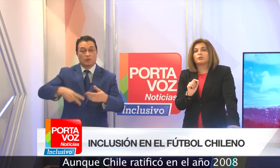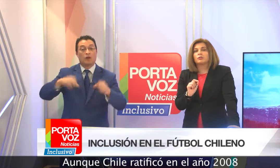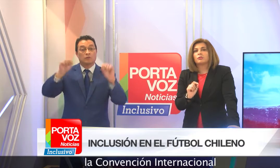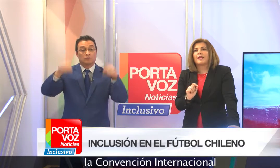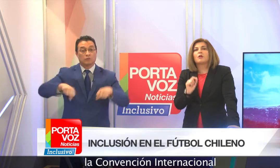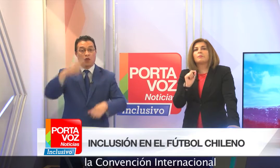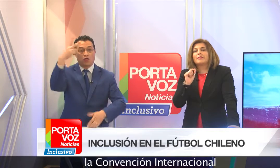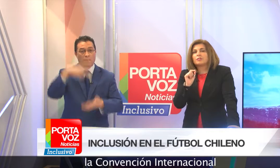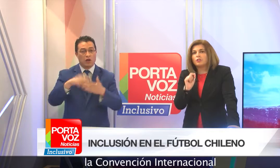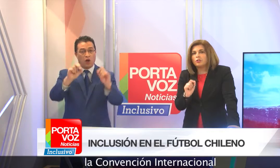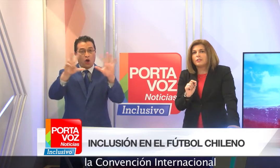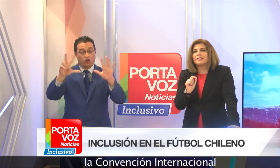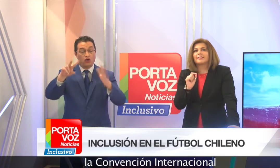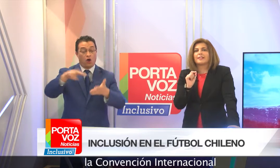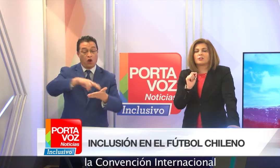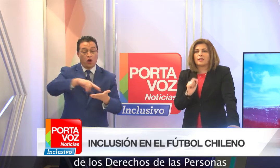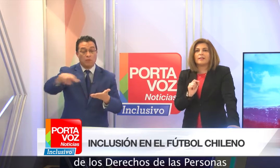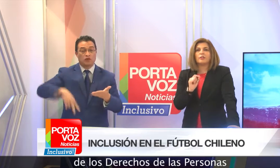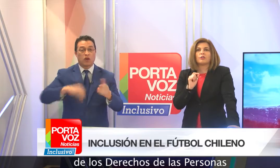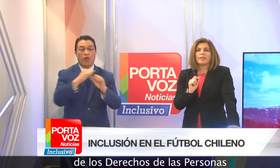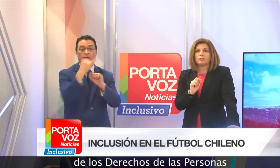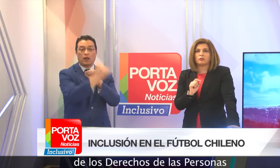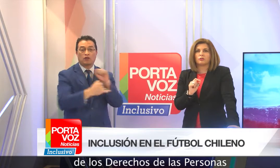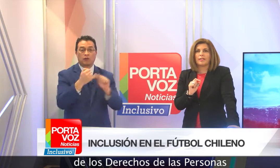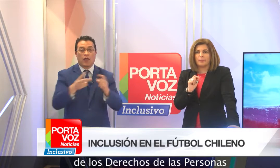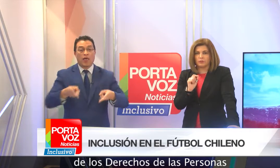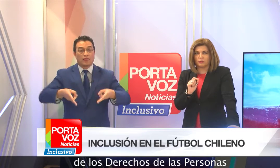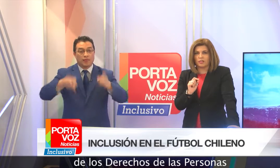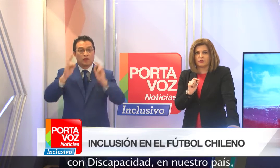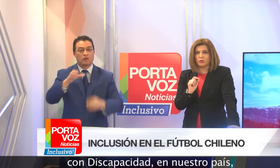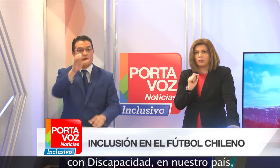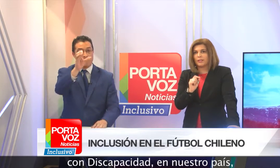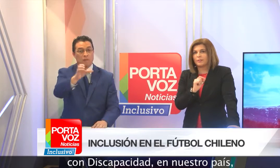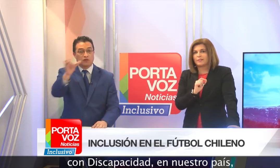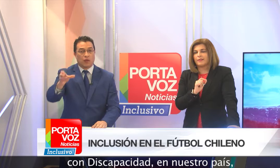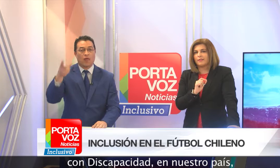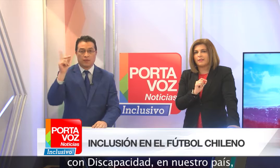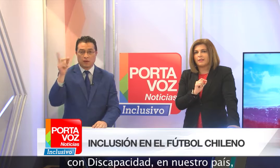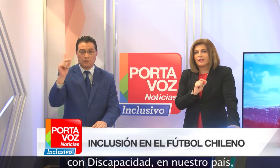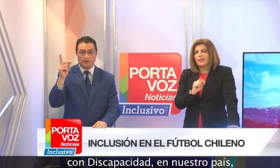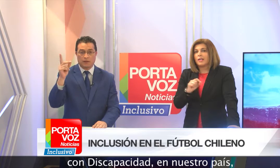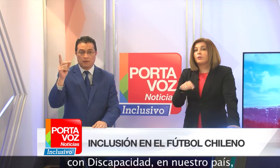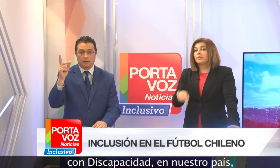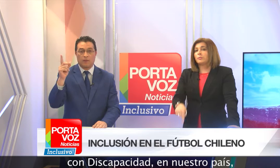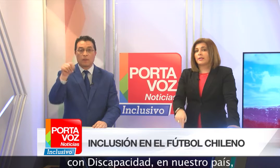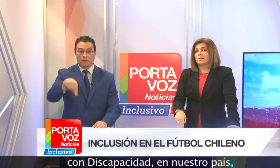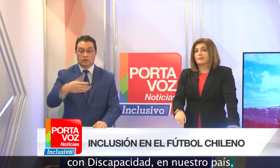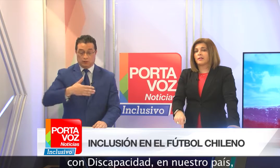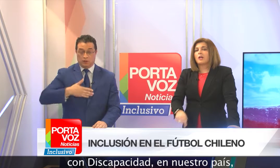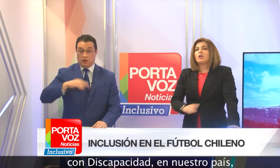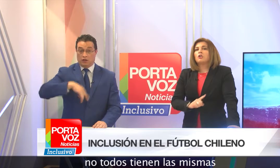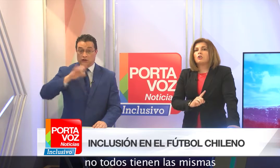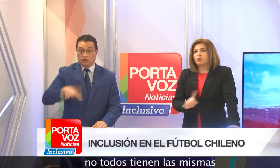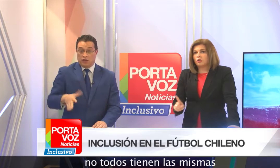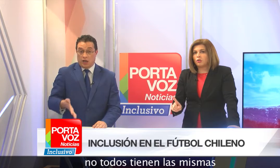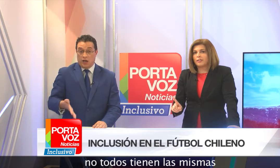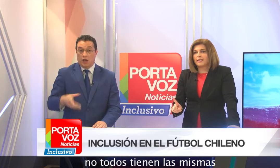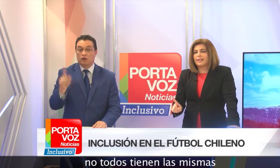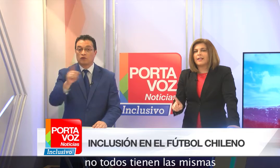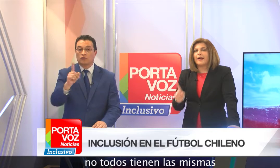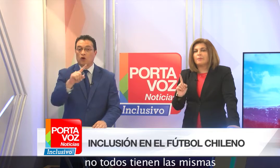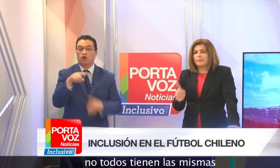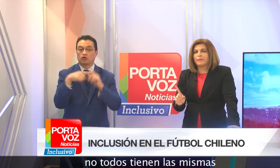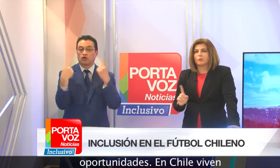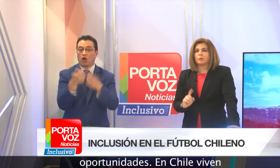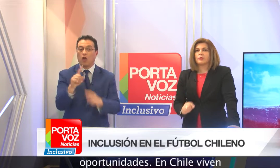2008 la Convención Internacional de los Derechos de las Personas con Discapacidad, en nuestro país no todos